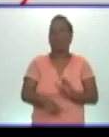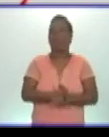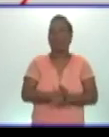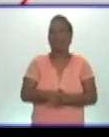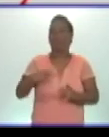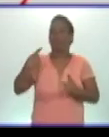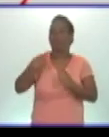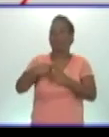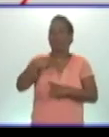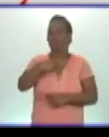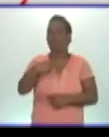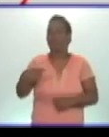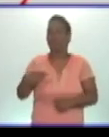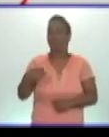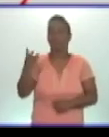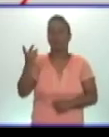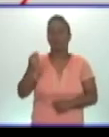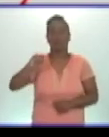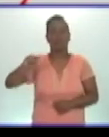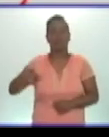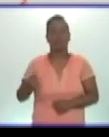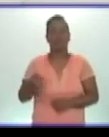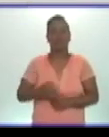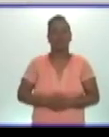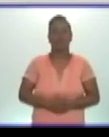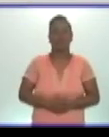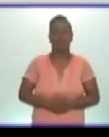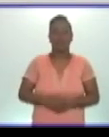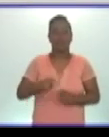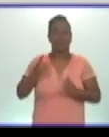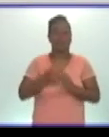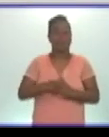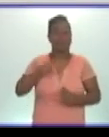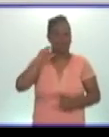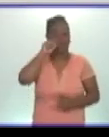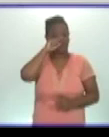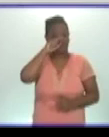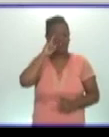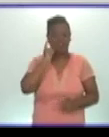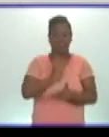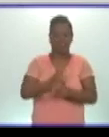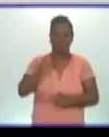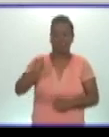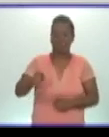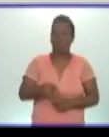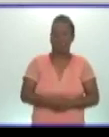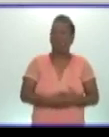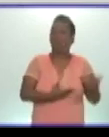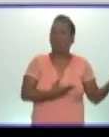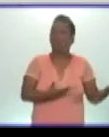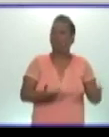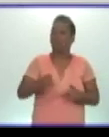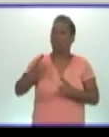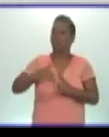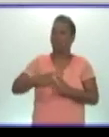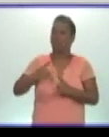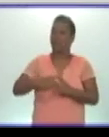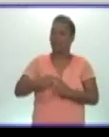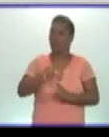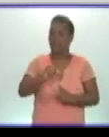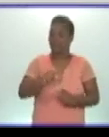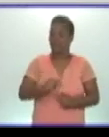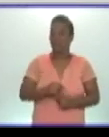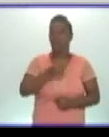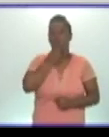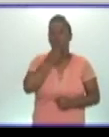números racionales. Para terminar el encuentro de hoy, te propongo que en casa puedas